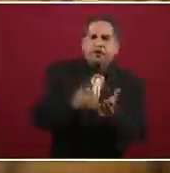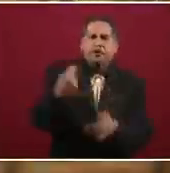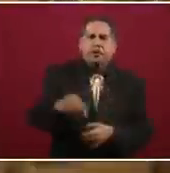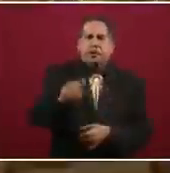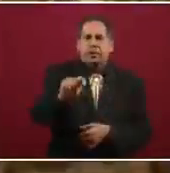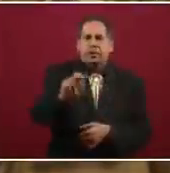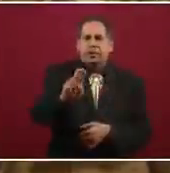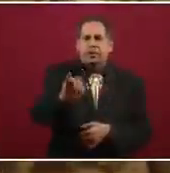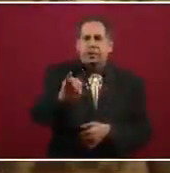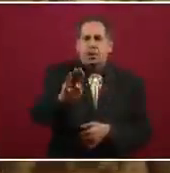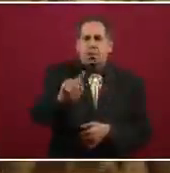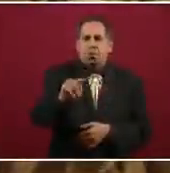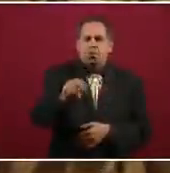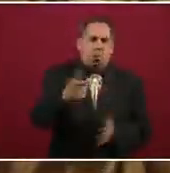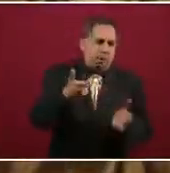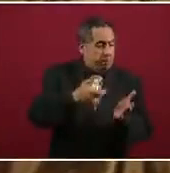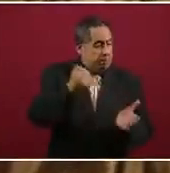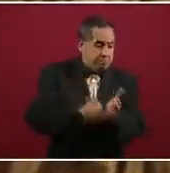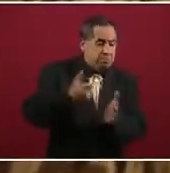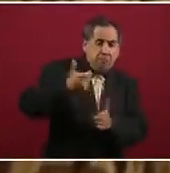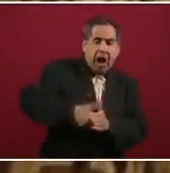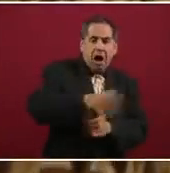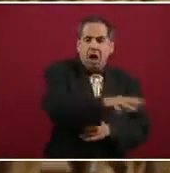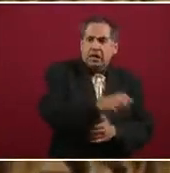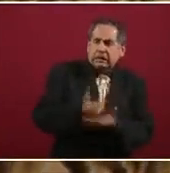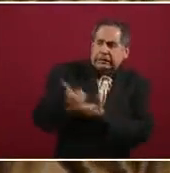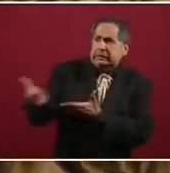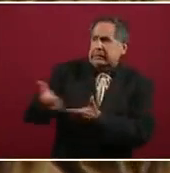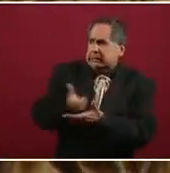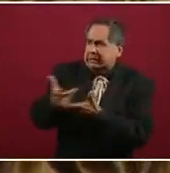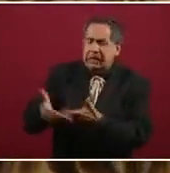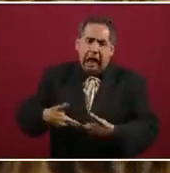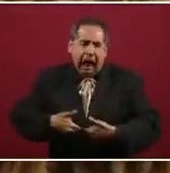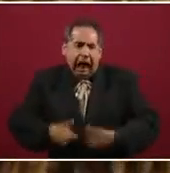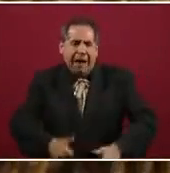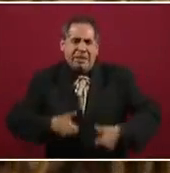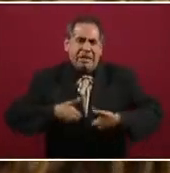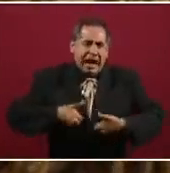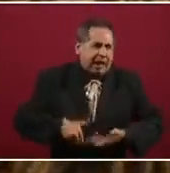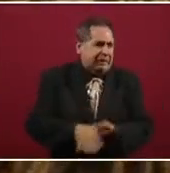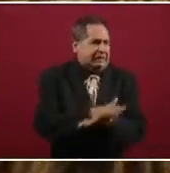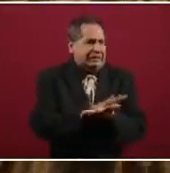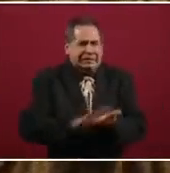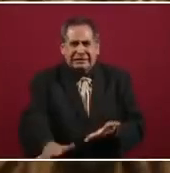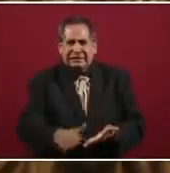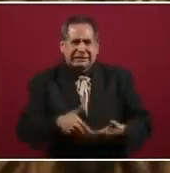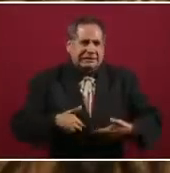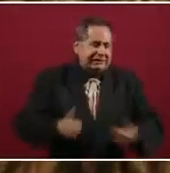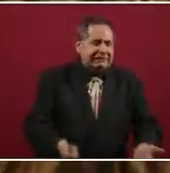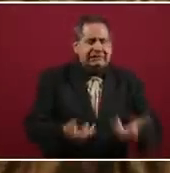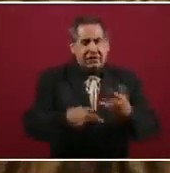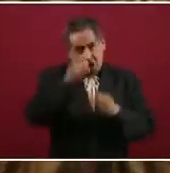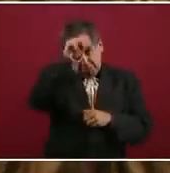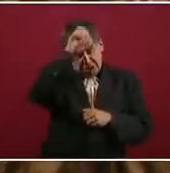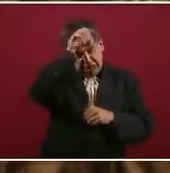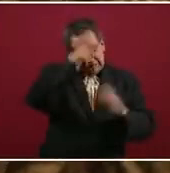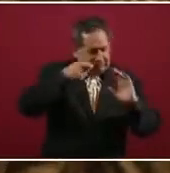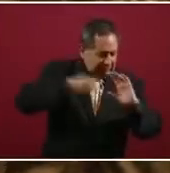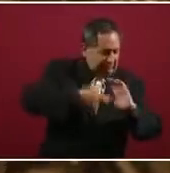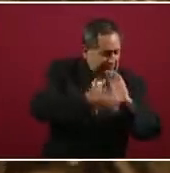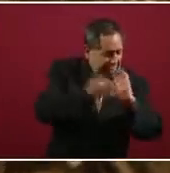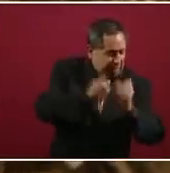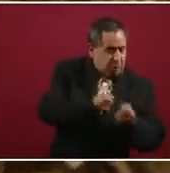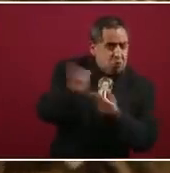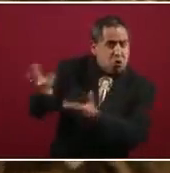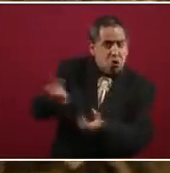la miseria y al borde de la hambruna de manera sistemática, alimentando la aparente riqueza de las minas. Y por otro lado,